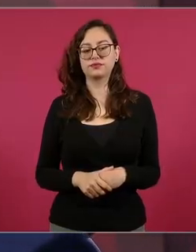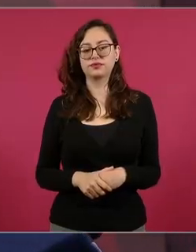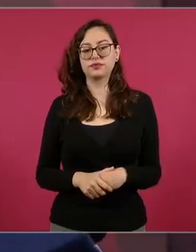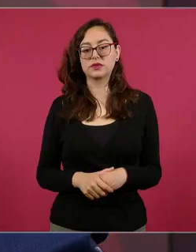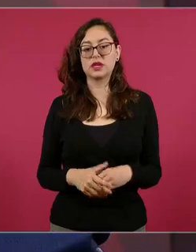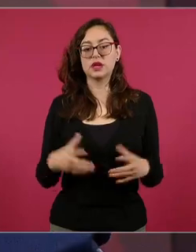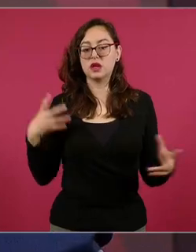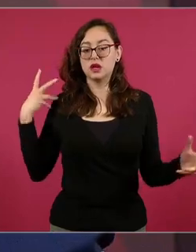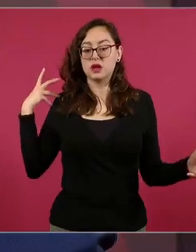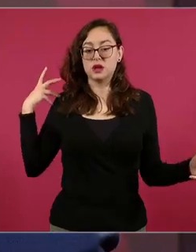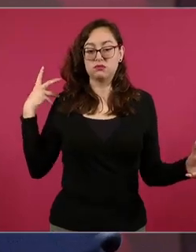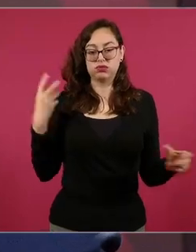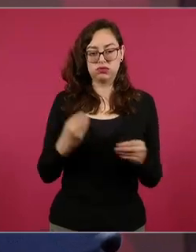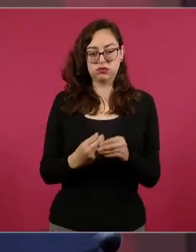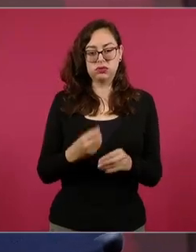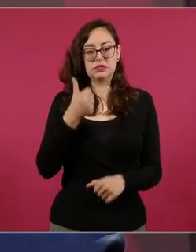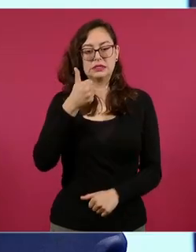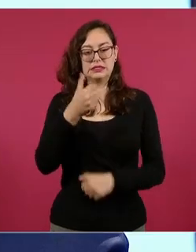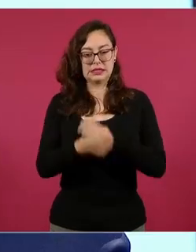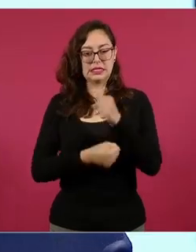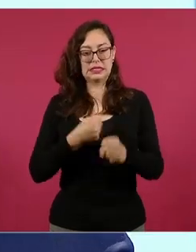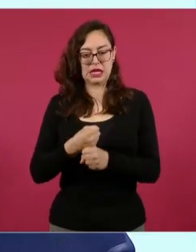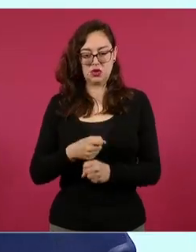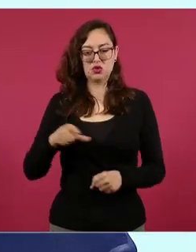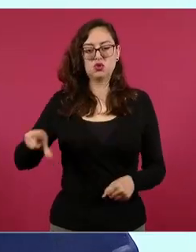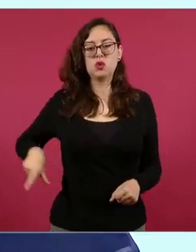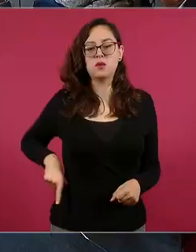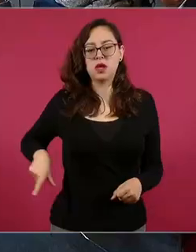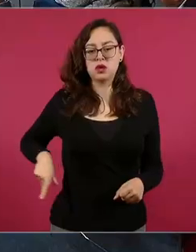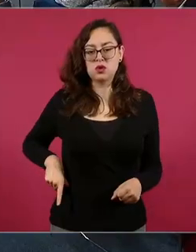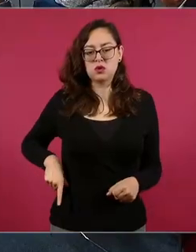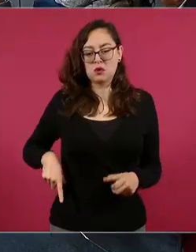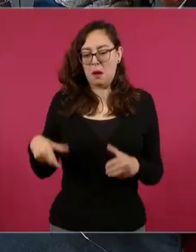con menos homicidios registrados.